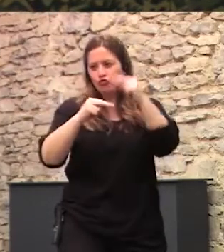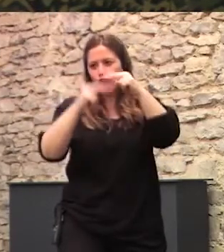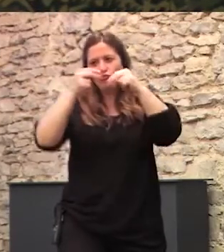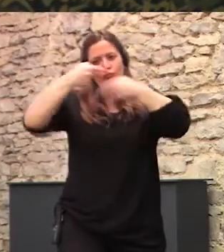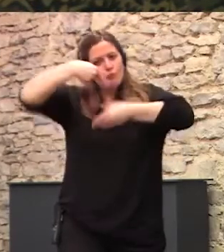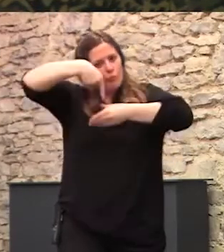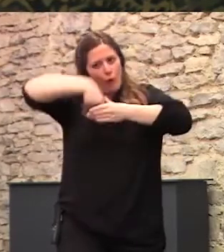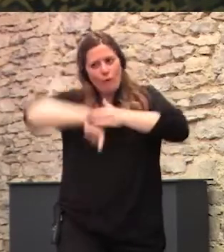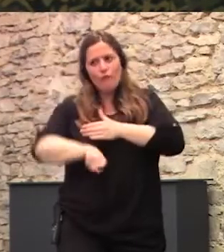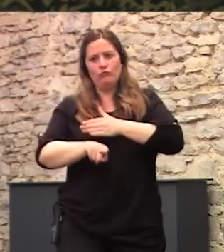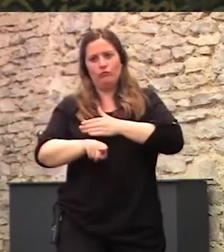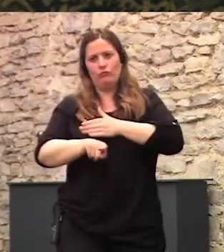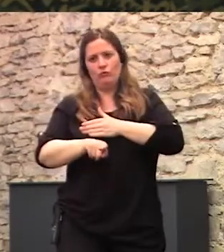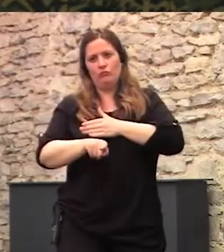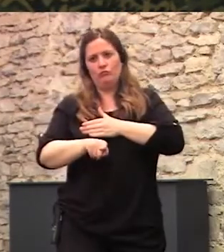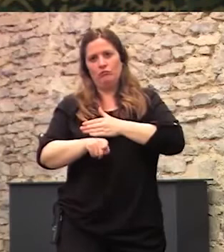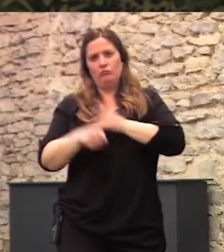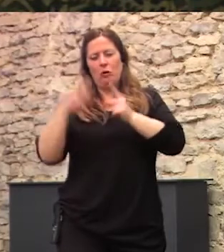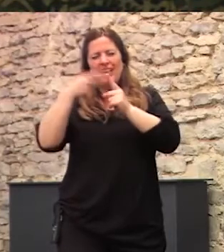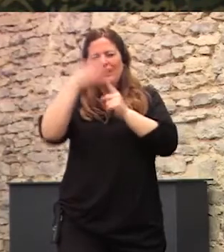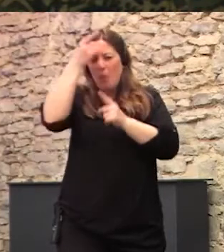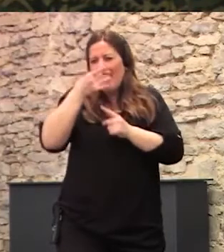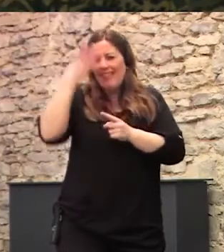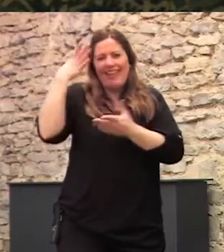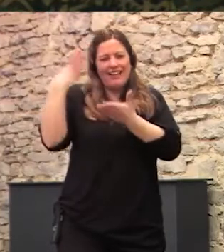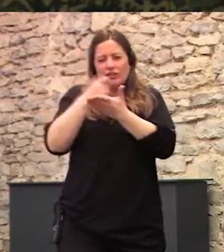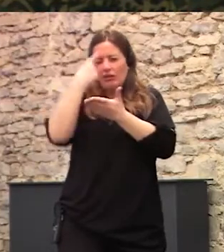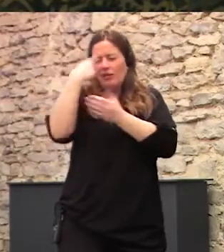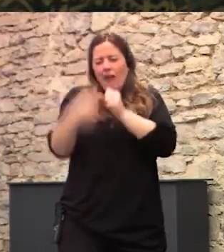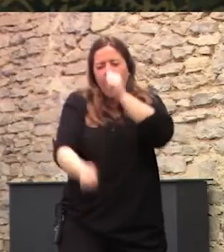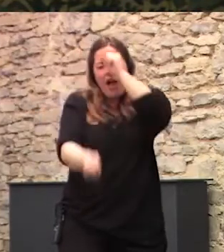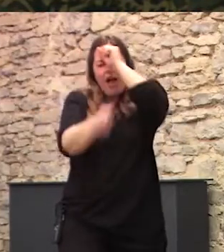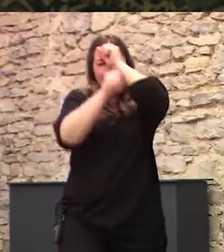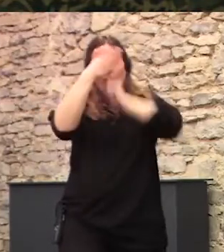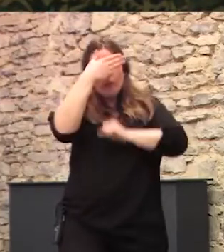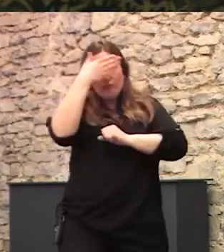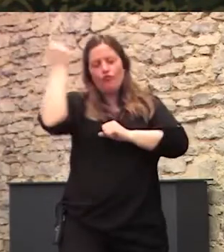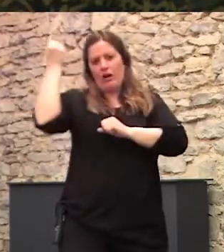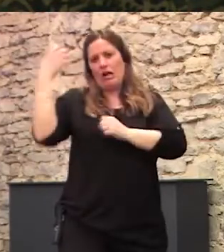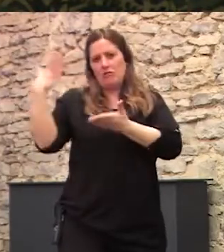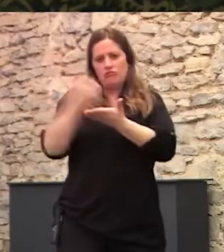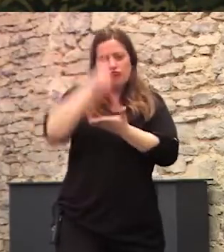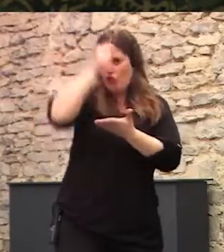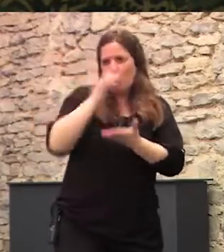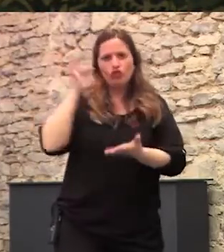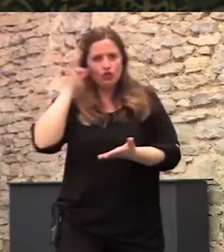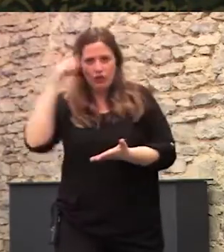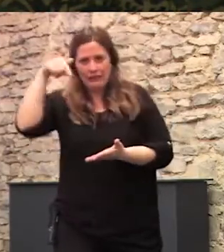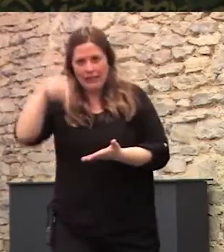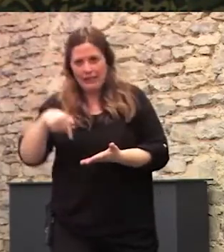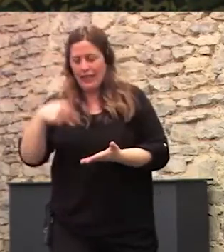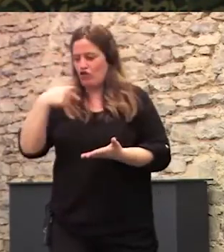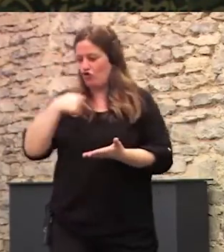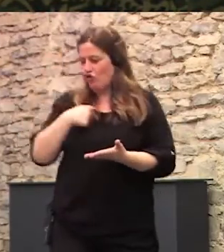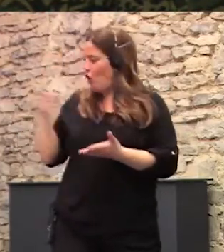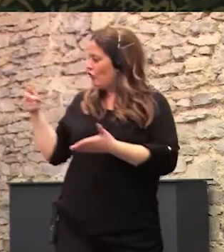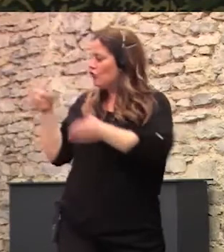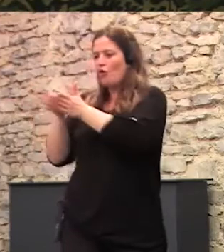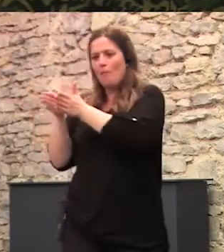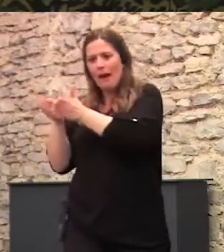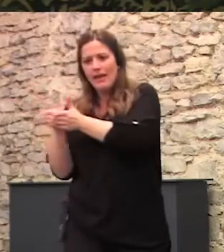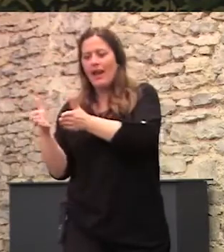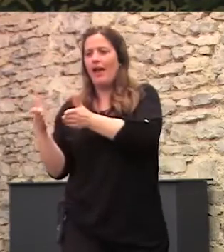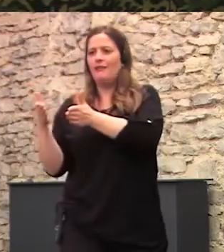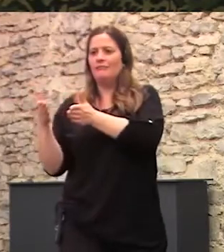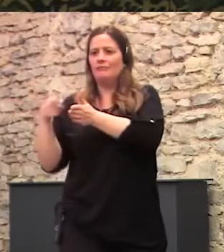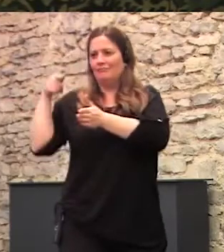para quitarnos todas estas ideas de la cabeza, todos y todas. Aquí yo, Jean, o sea, y esto lo hablamos